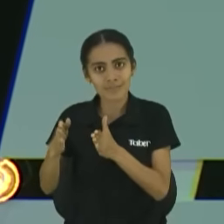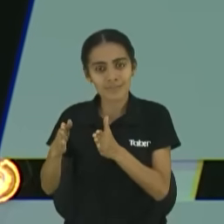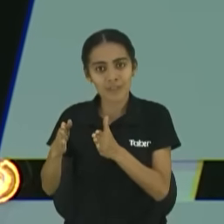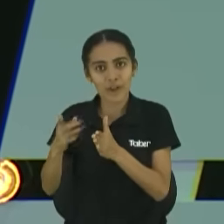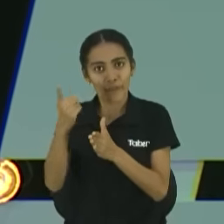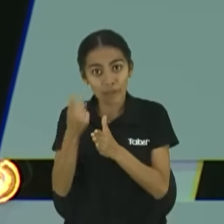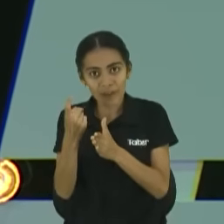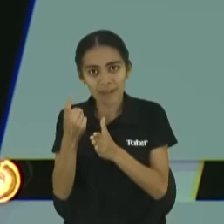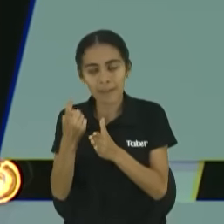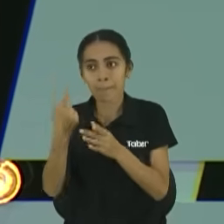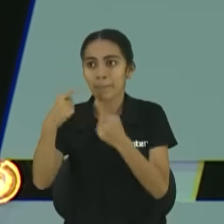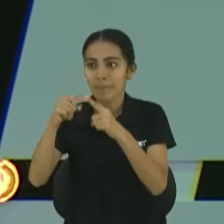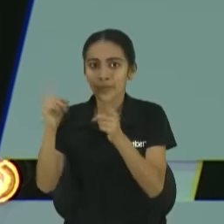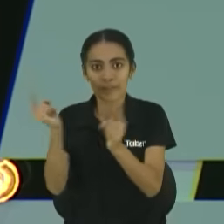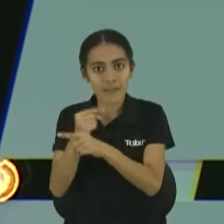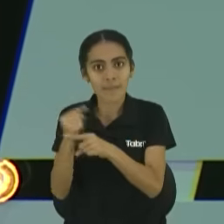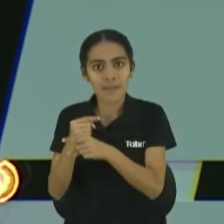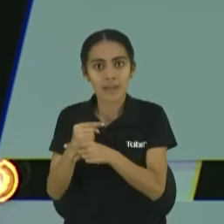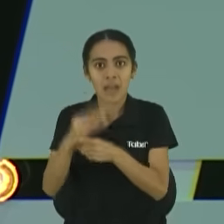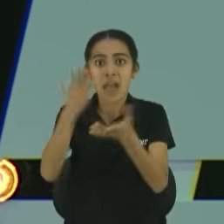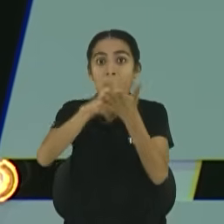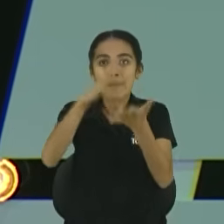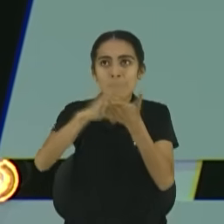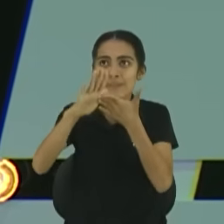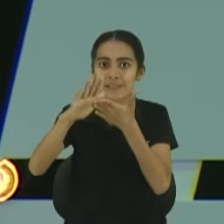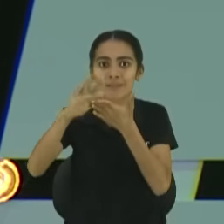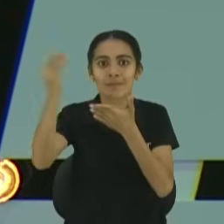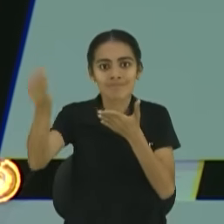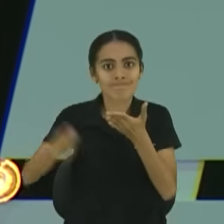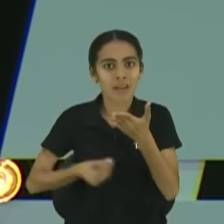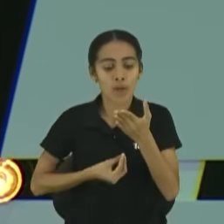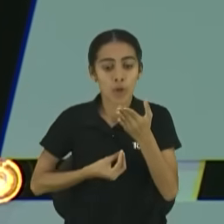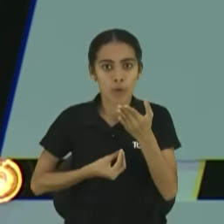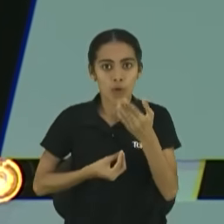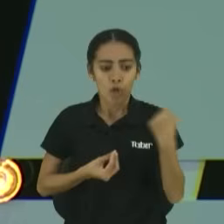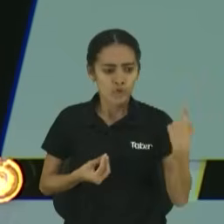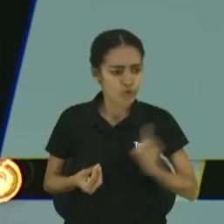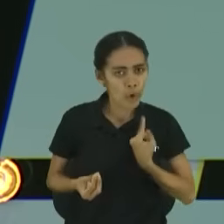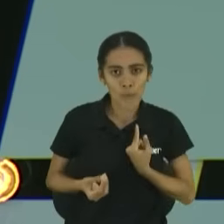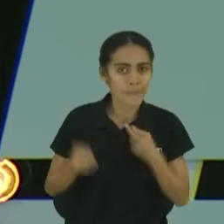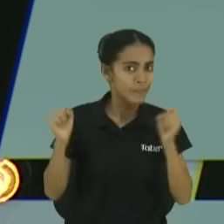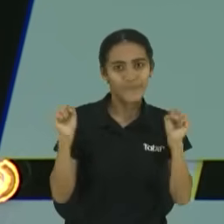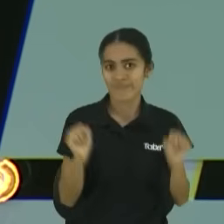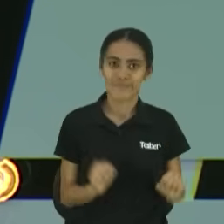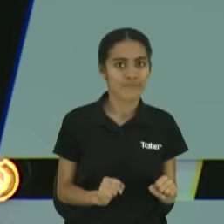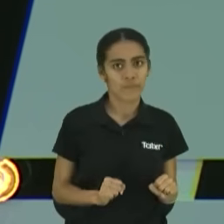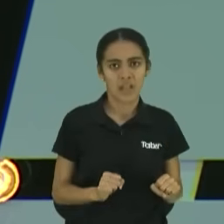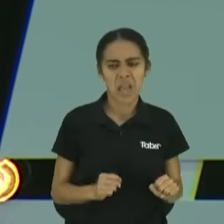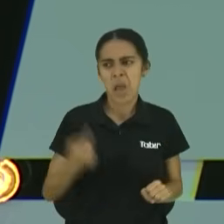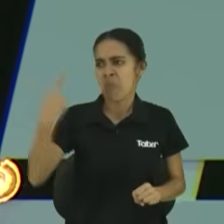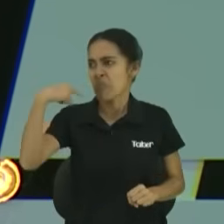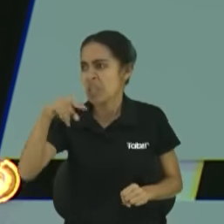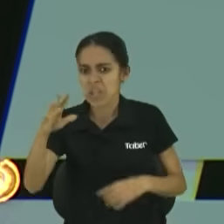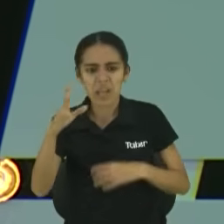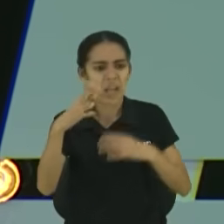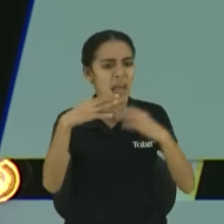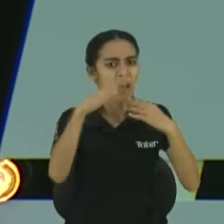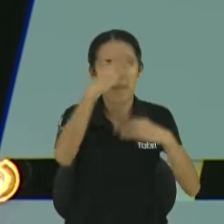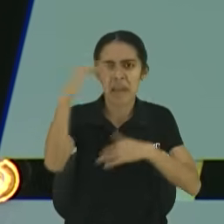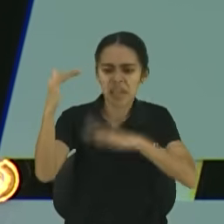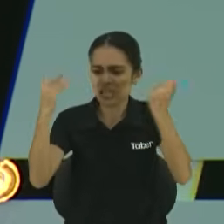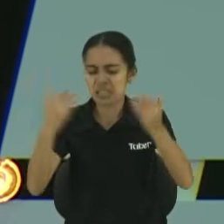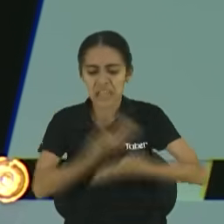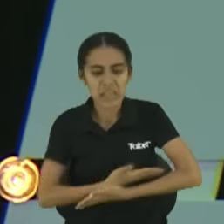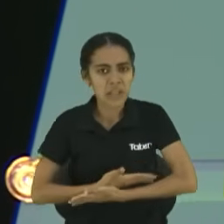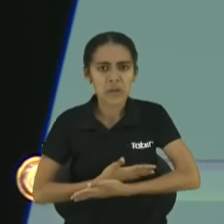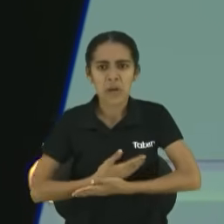Eso hace el Espíritu Santo. No lo vas a lograr solo. Puedes mandar a tus hijos a aprender alemán, inglés, francés. Puedes mandarlos